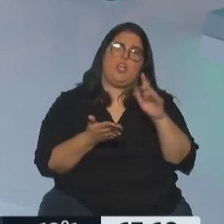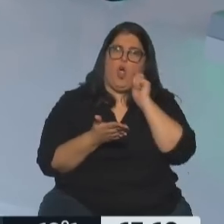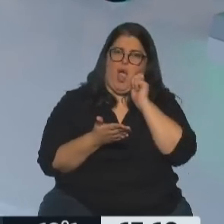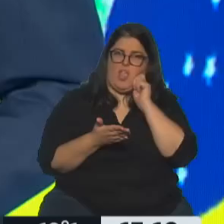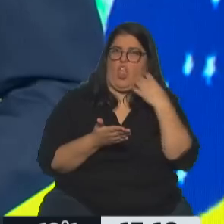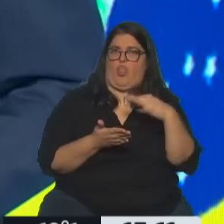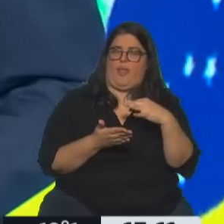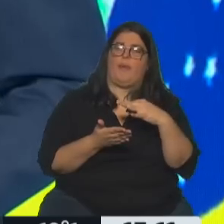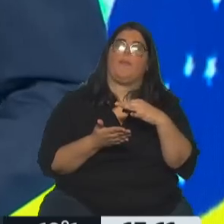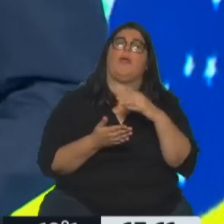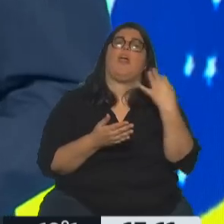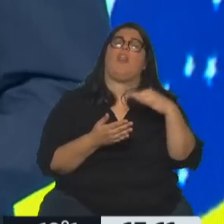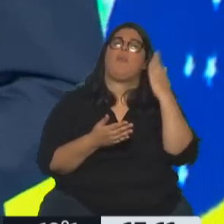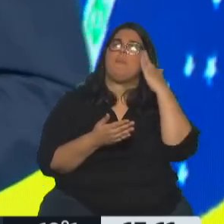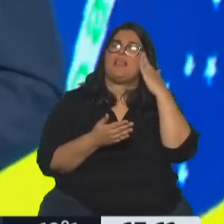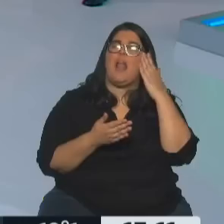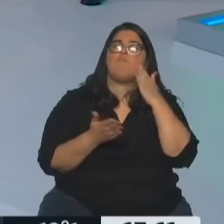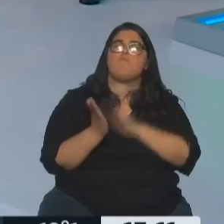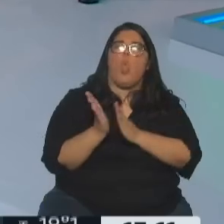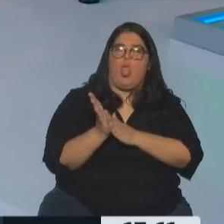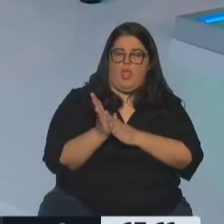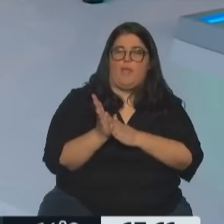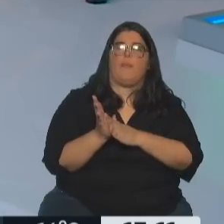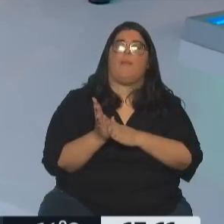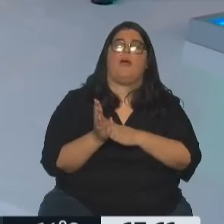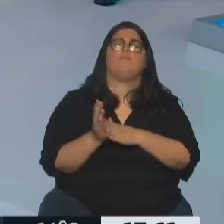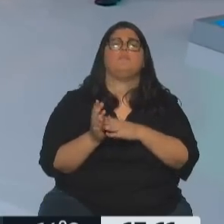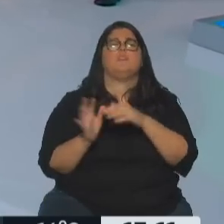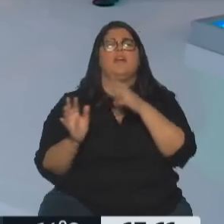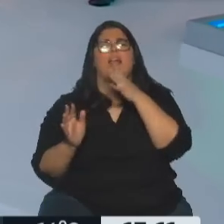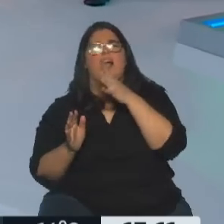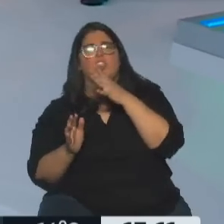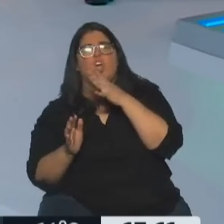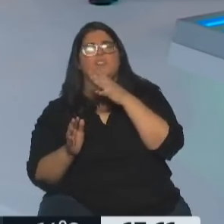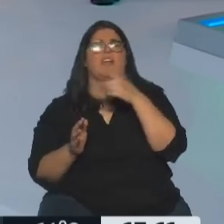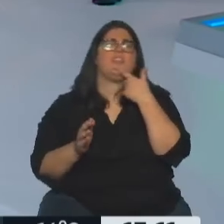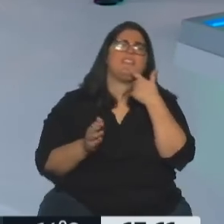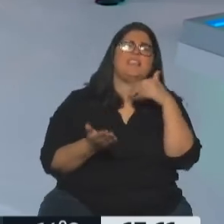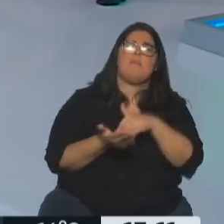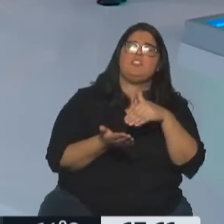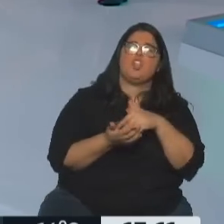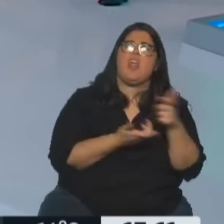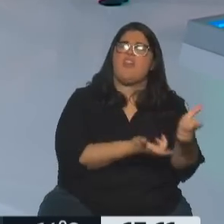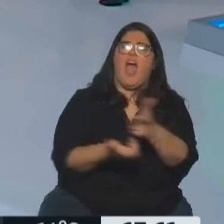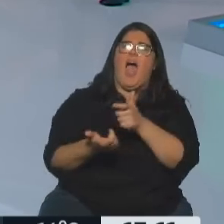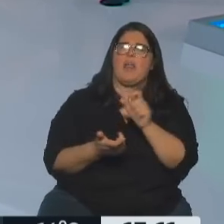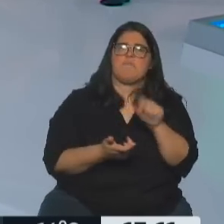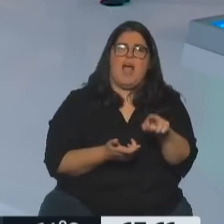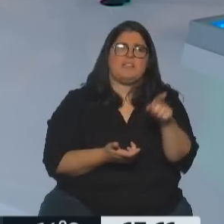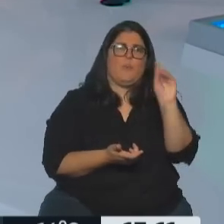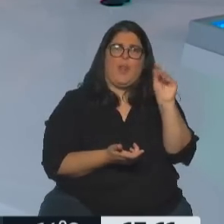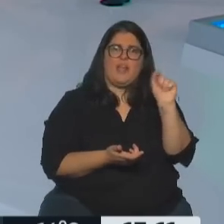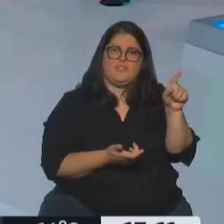requiere pasar una prueba de aptitud mental. Este dato, a ver, habría entre 14 y 17 millones de armas de fuego. En Brasil,